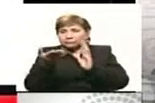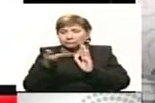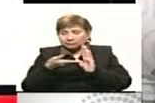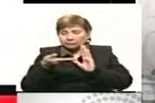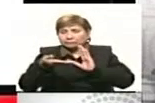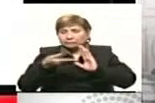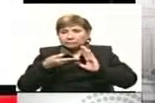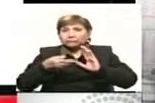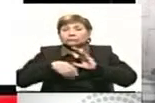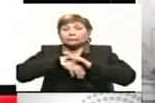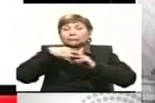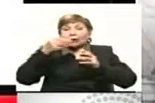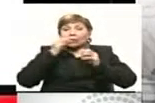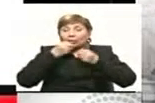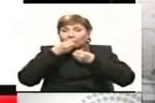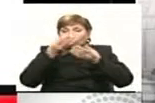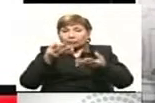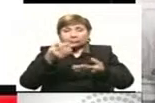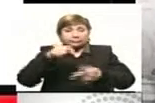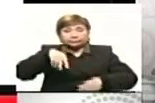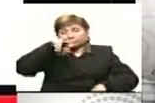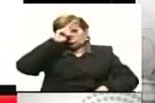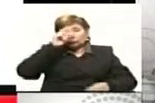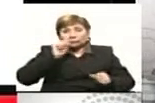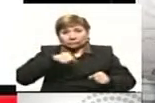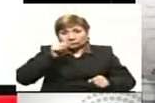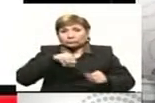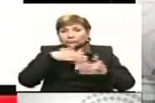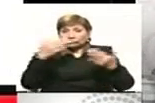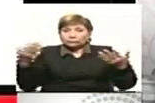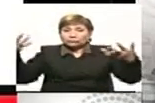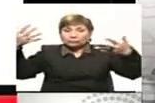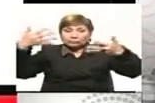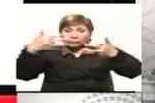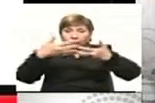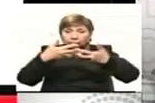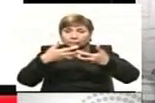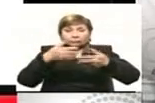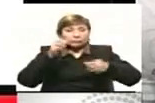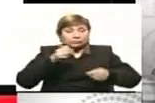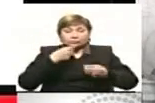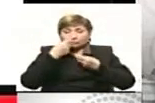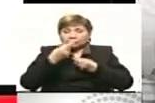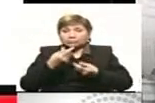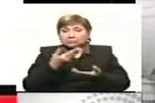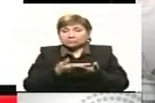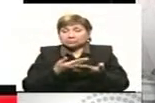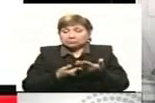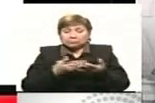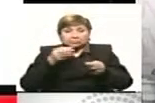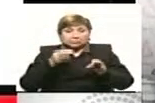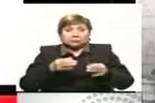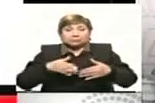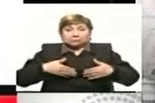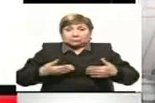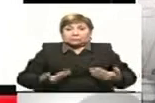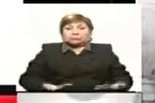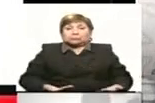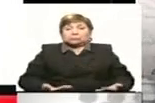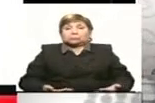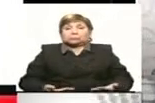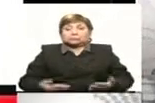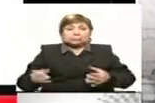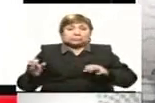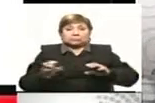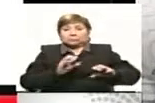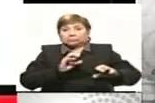del exterior, que han declarado en el Perú, y si hay o no una brecha entre lo que declararon afuera y lo que declararon en el Perú, para que la administración tributaria pueda